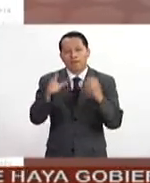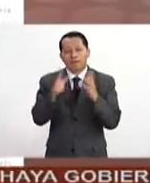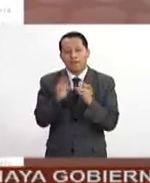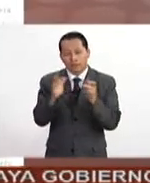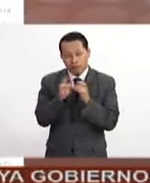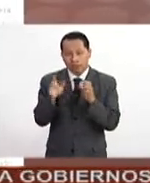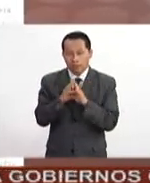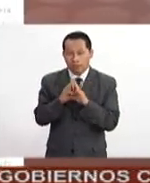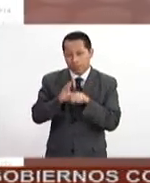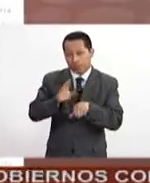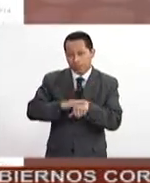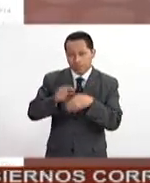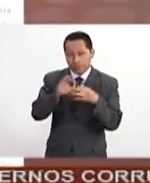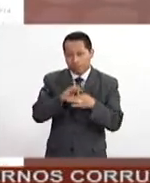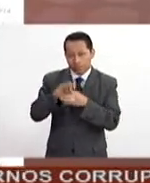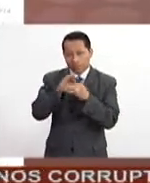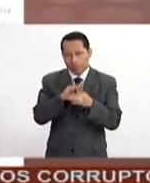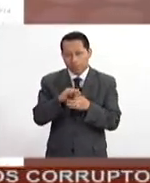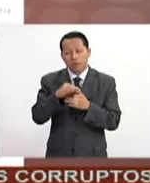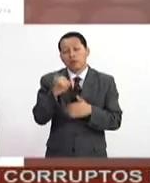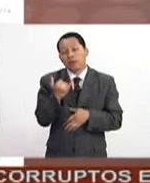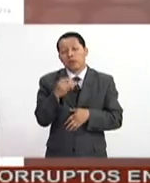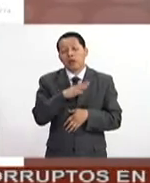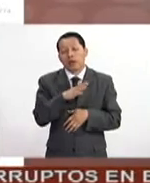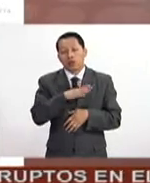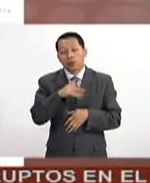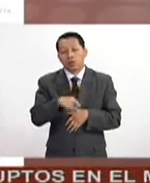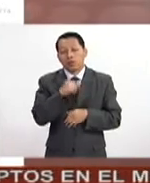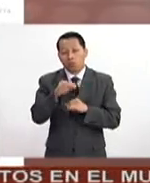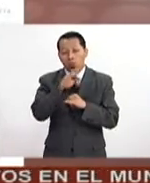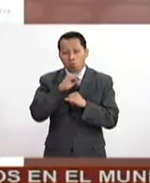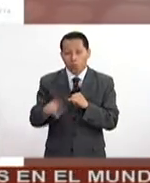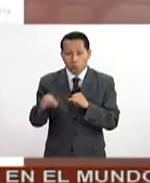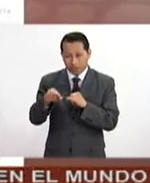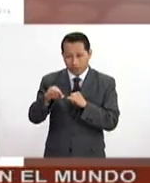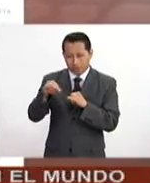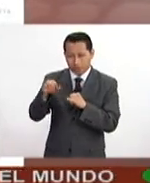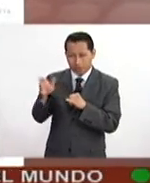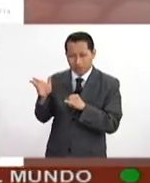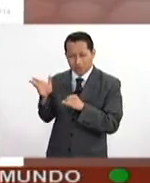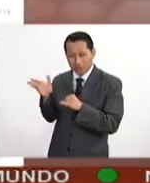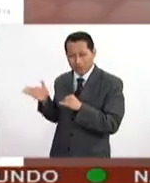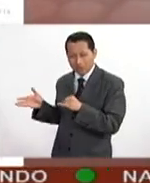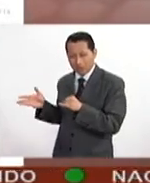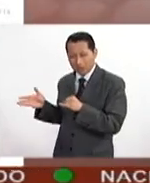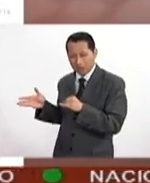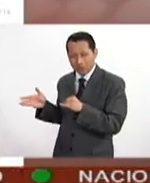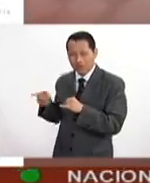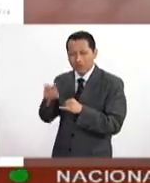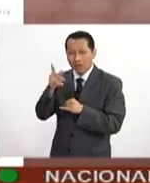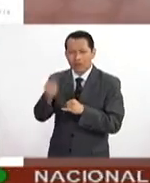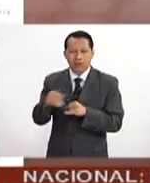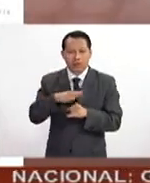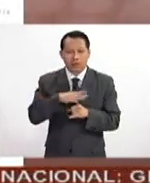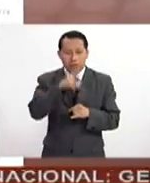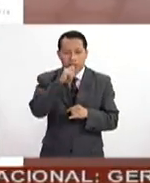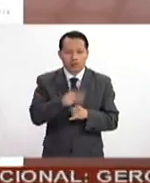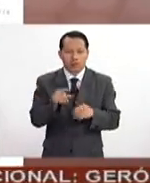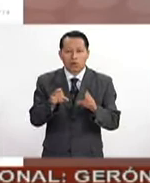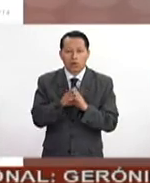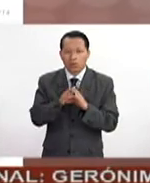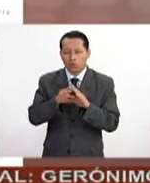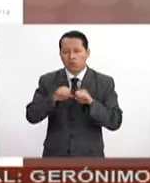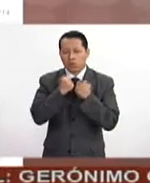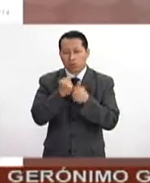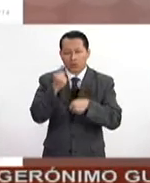mucho más homogénea. Y si vamos al último gráfico, que es la composición de la sociedad, la mayor